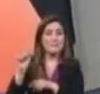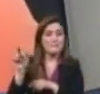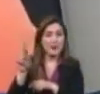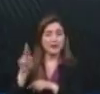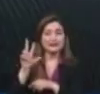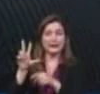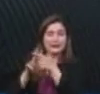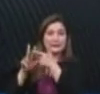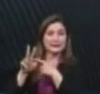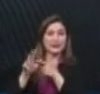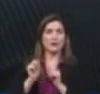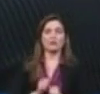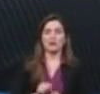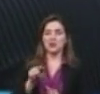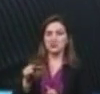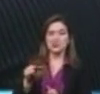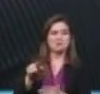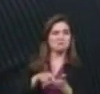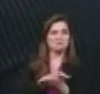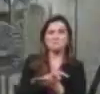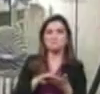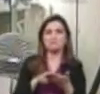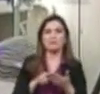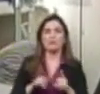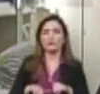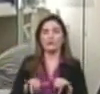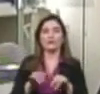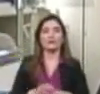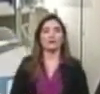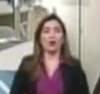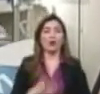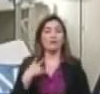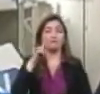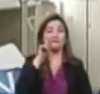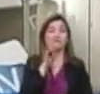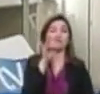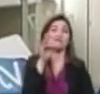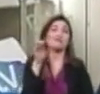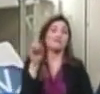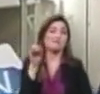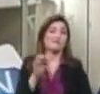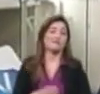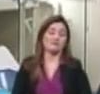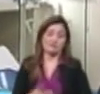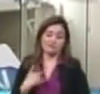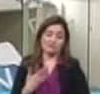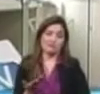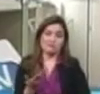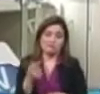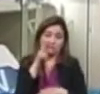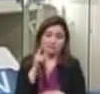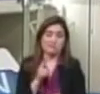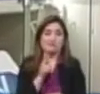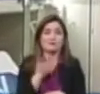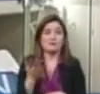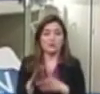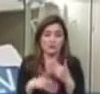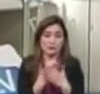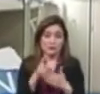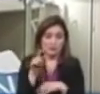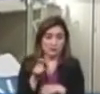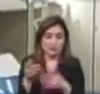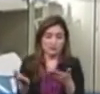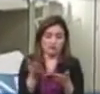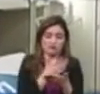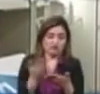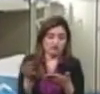para fundamentar la revocatoria. 80 elementos. Con estos elementos creo que han sido los necesarios